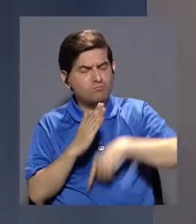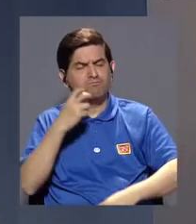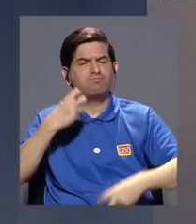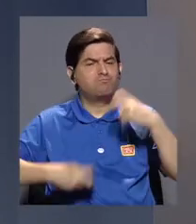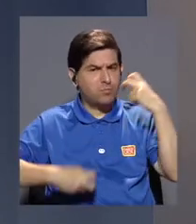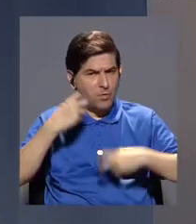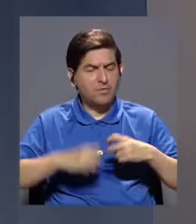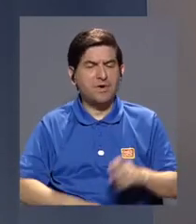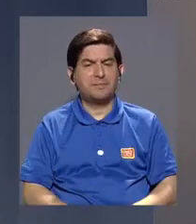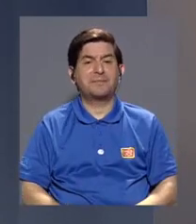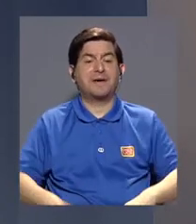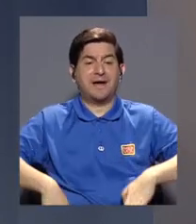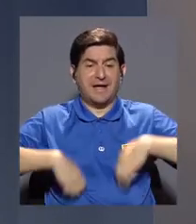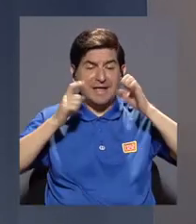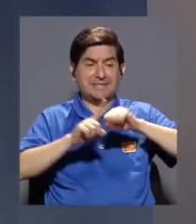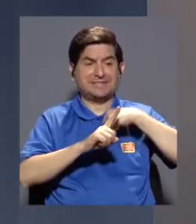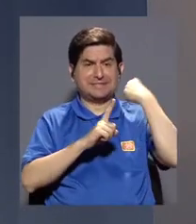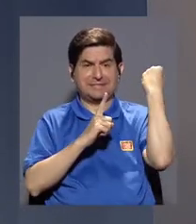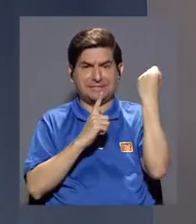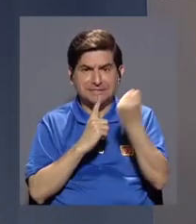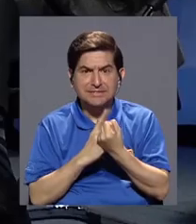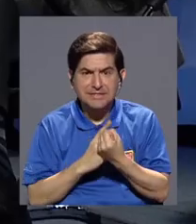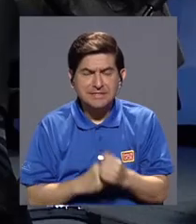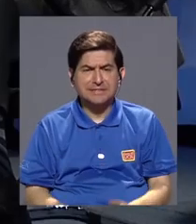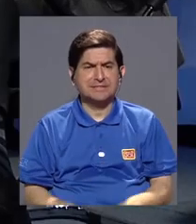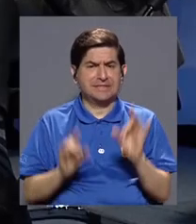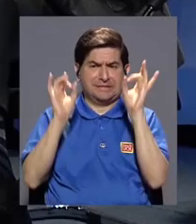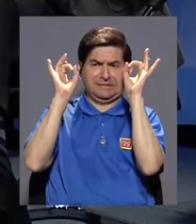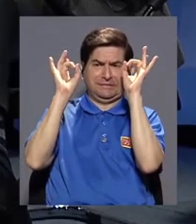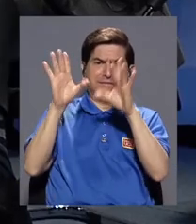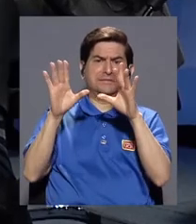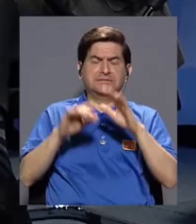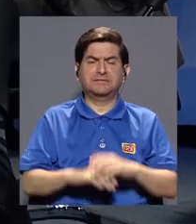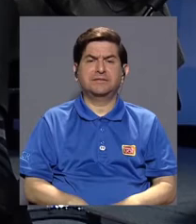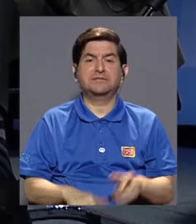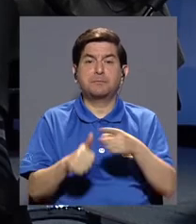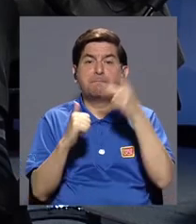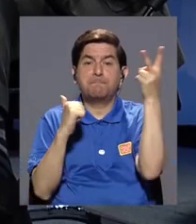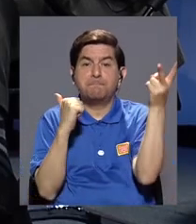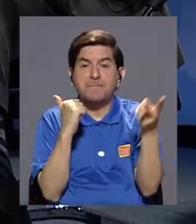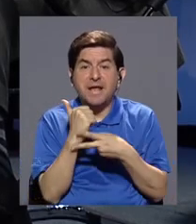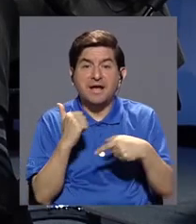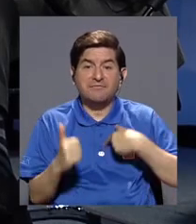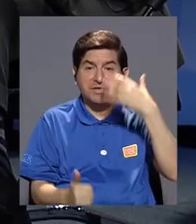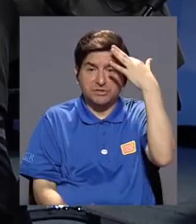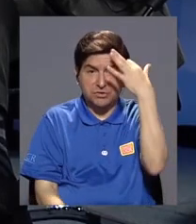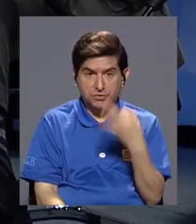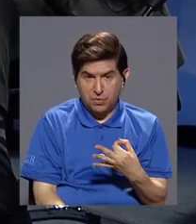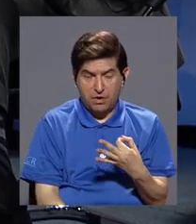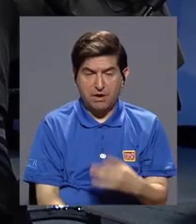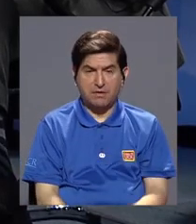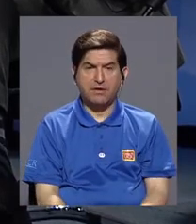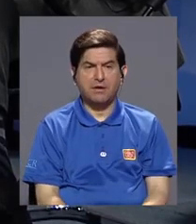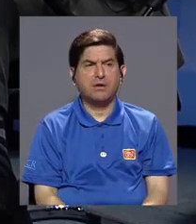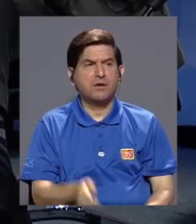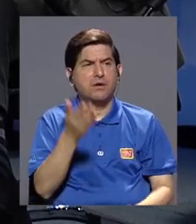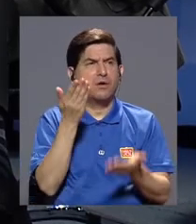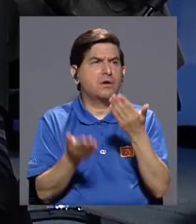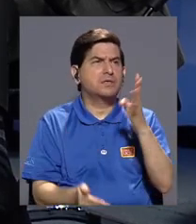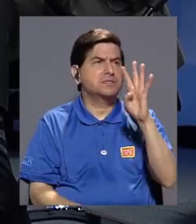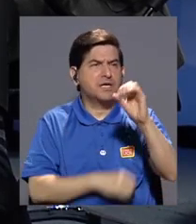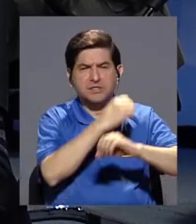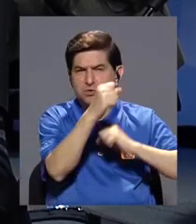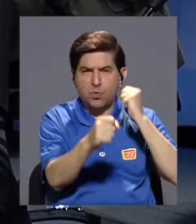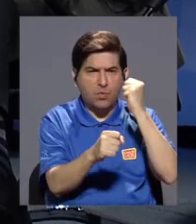grave y existen escenarios muy desagradables. Por primera vez, creo yo, en